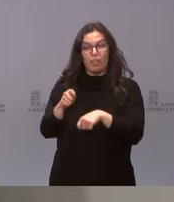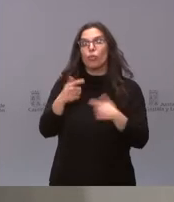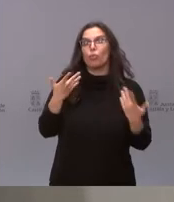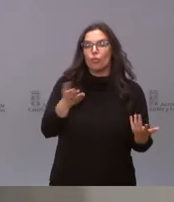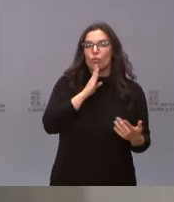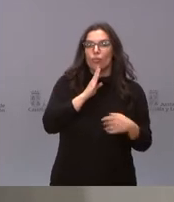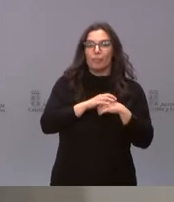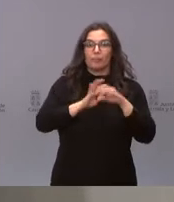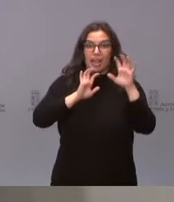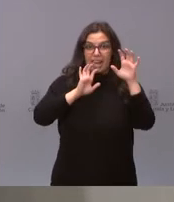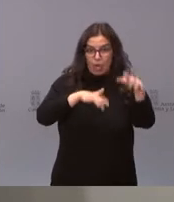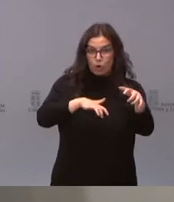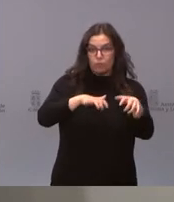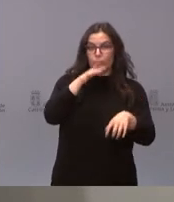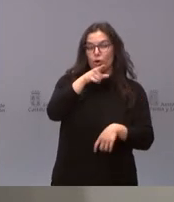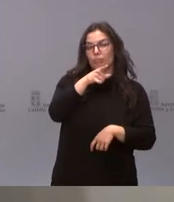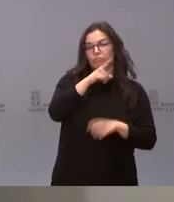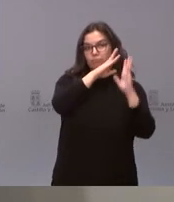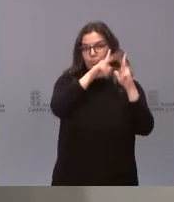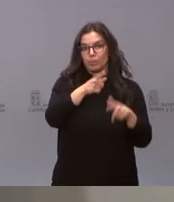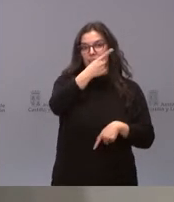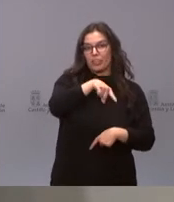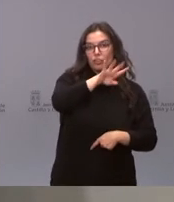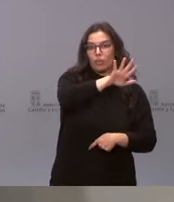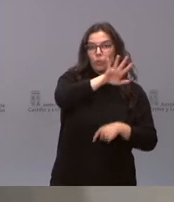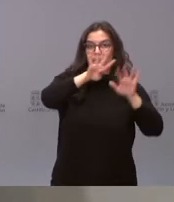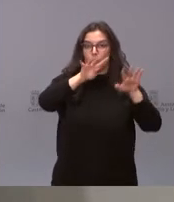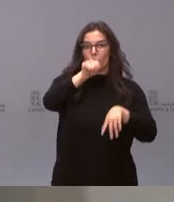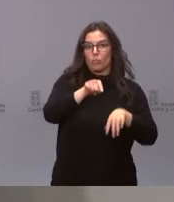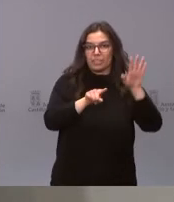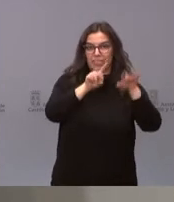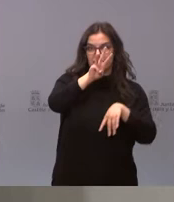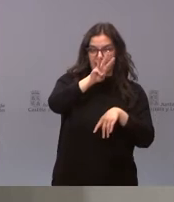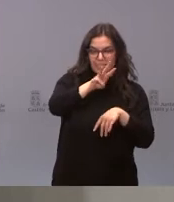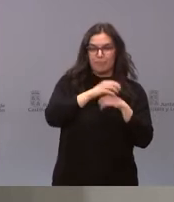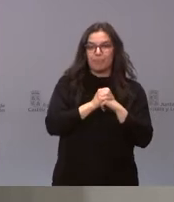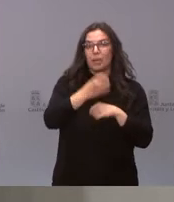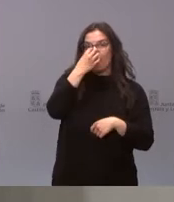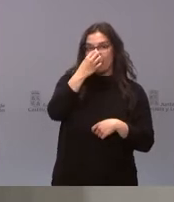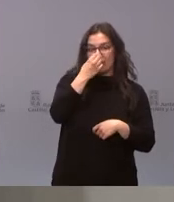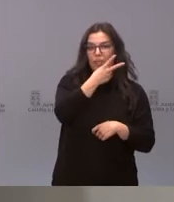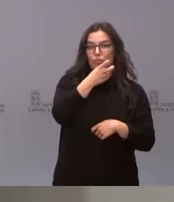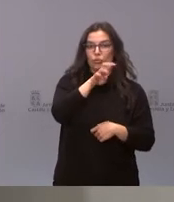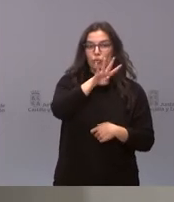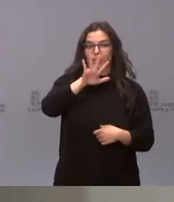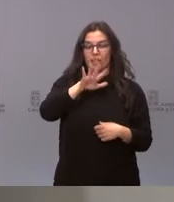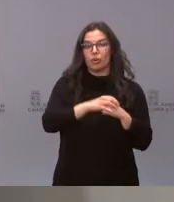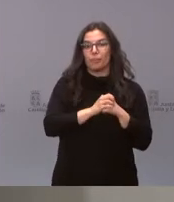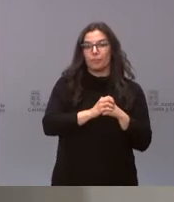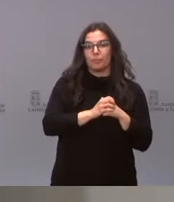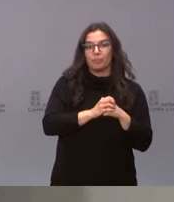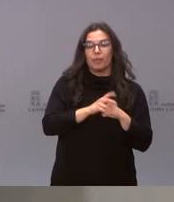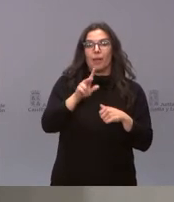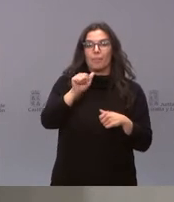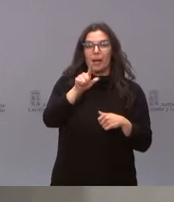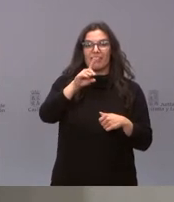de león que tiene una incidencia acumulada de 159 63 medina del campo 245 valverde